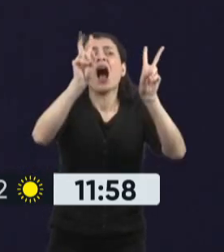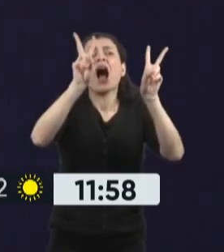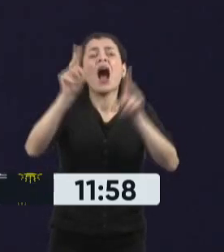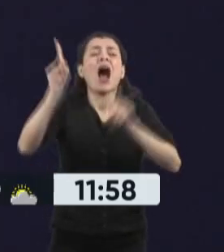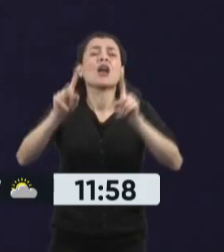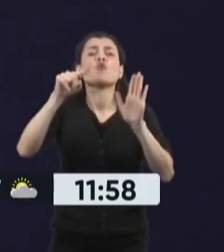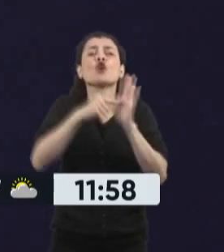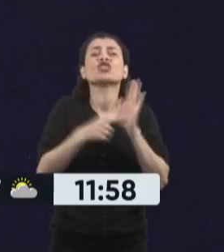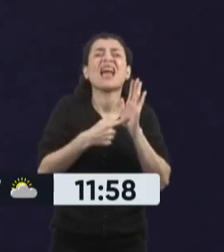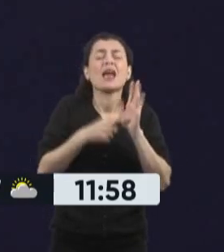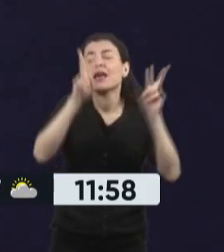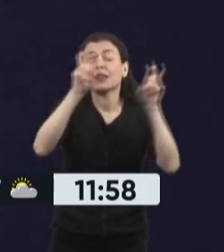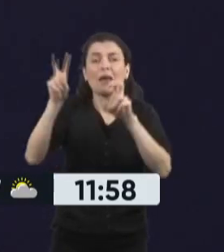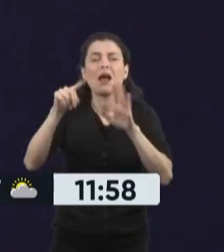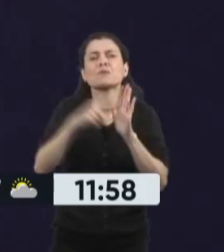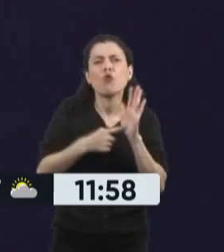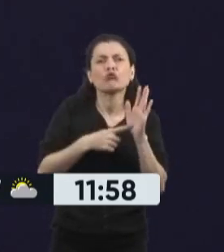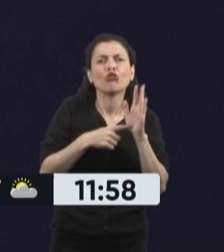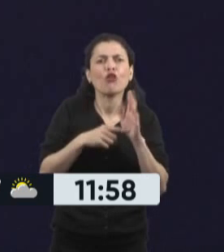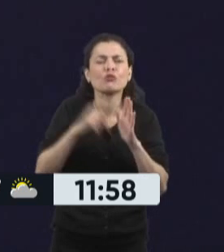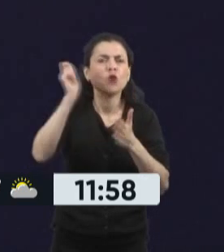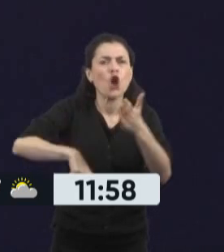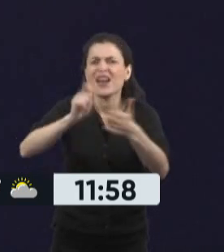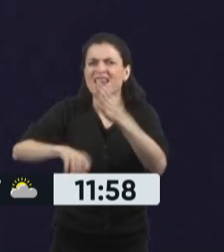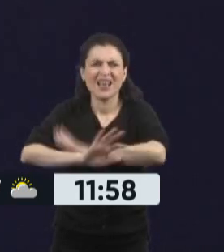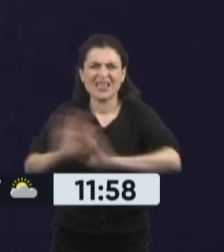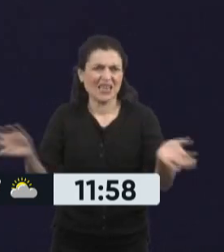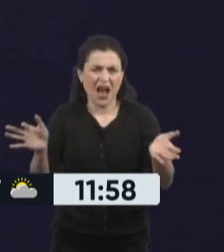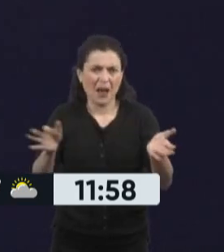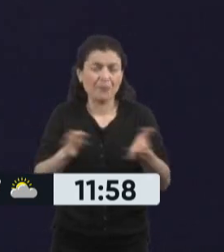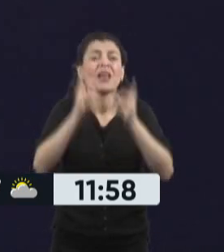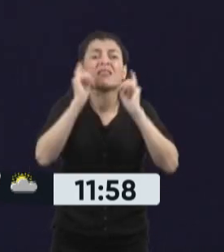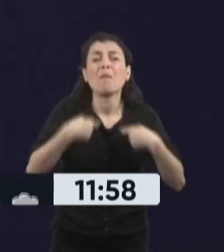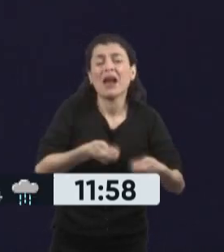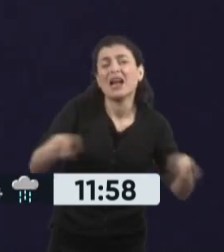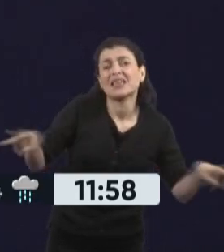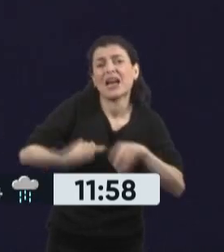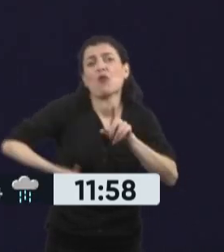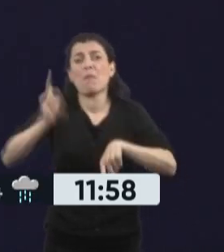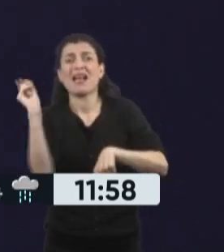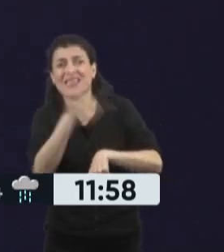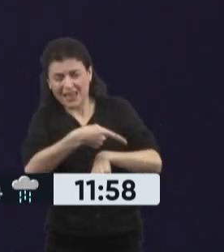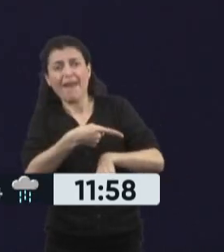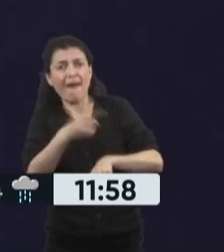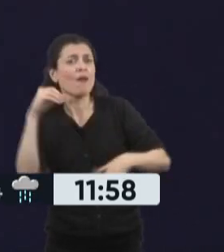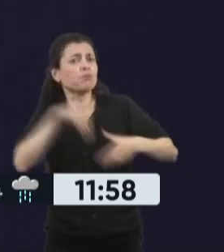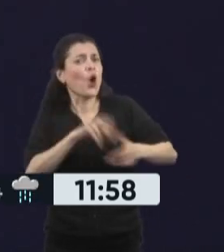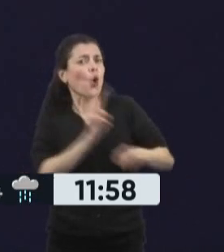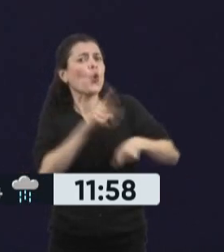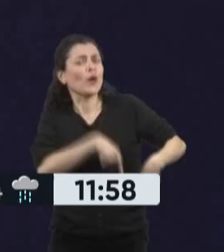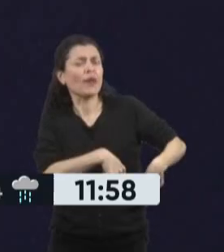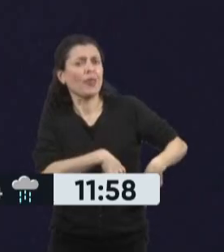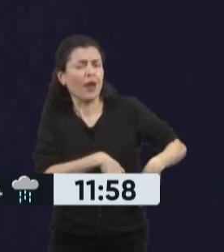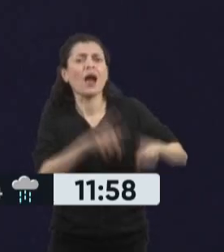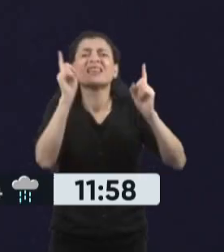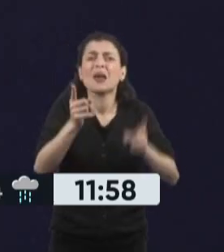el déficit fiscal y de hecho se tiene superávit fiscal en términos incluso financieros, lo que era impensado en la Argentina, y por supuesto